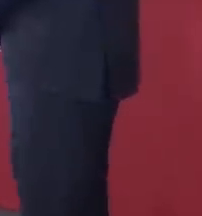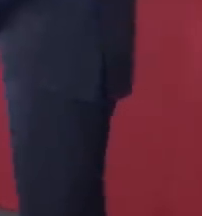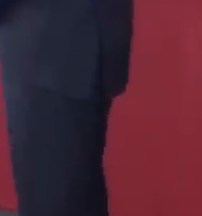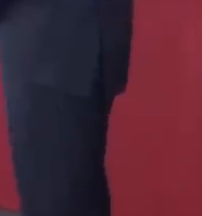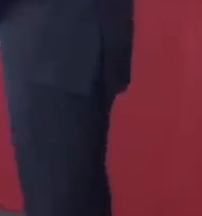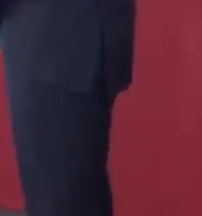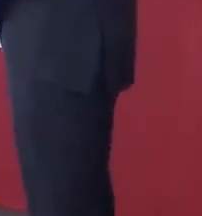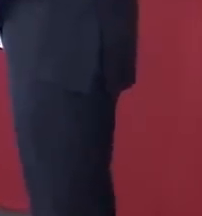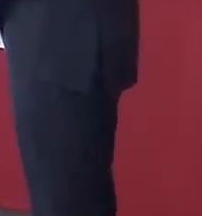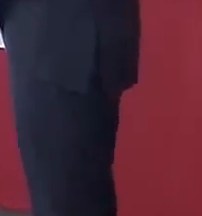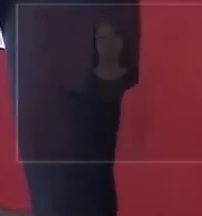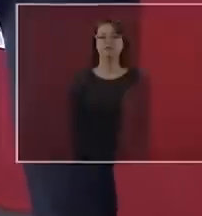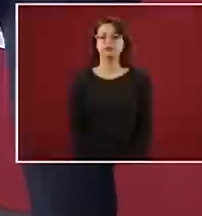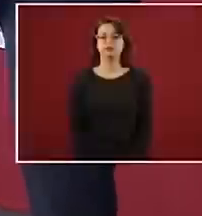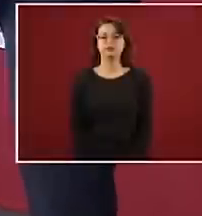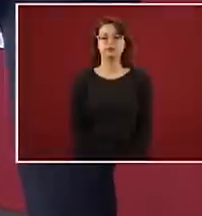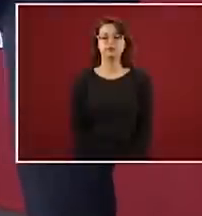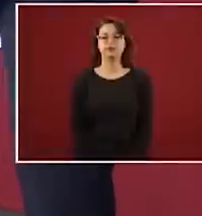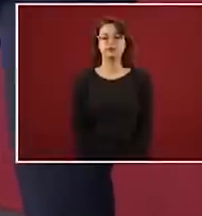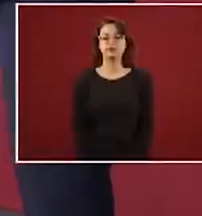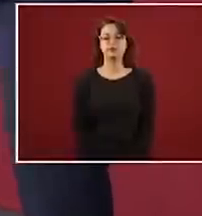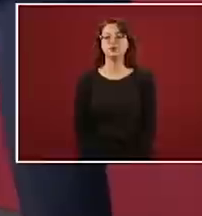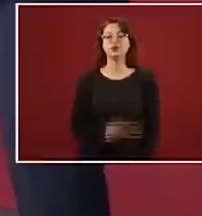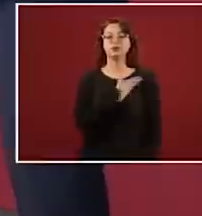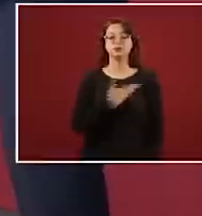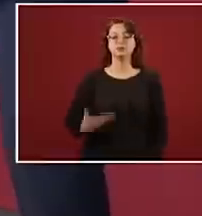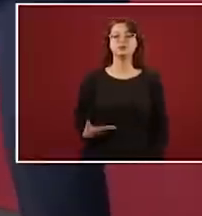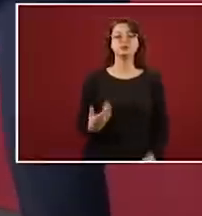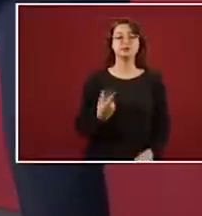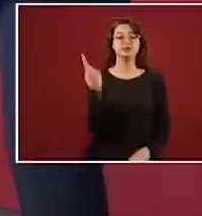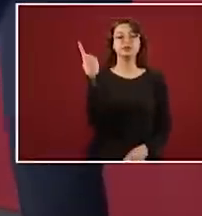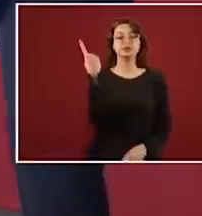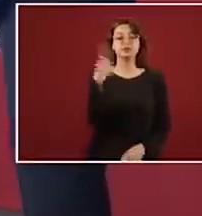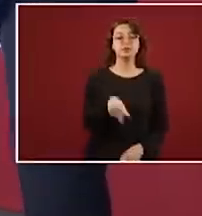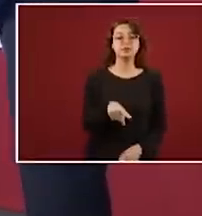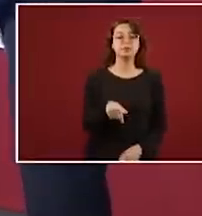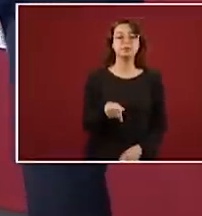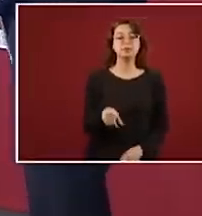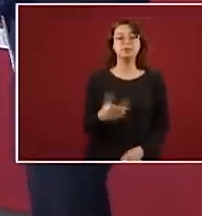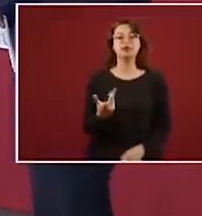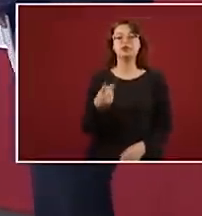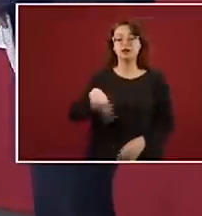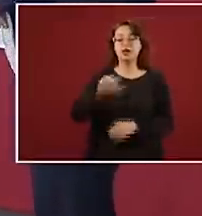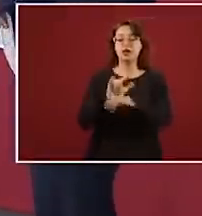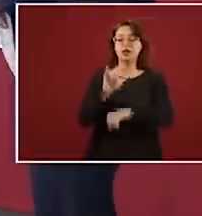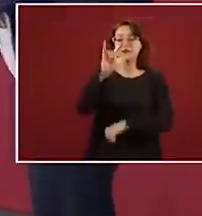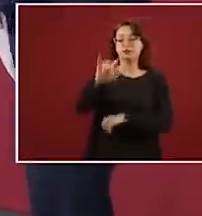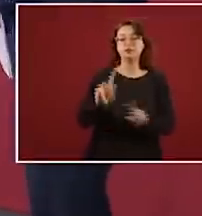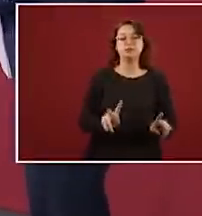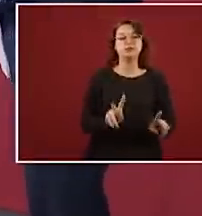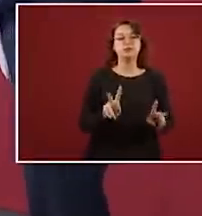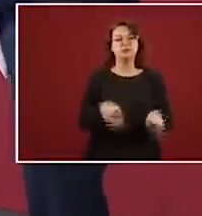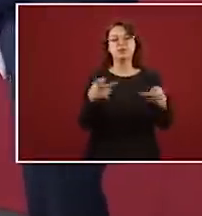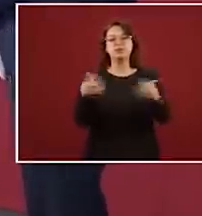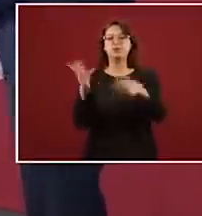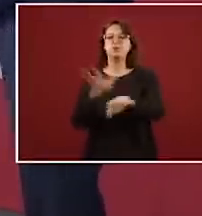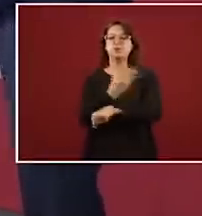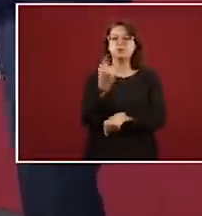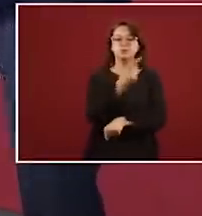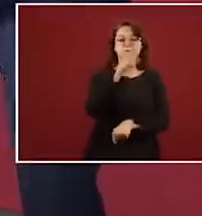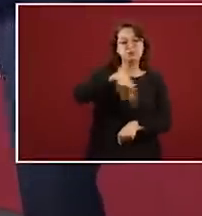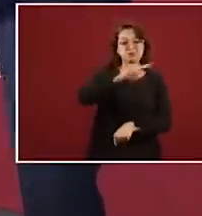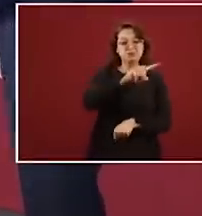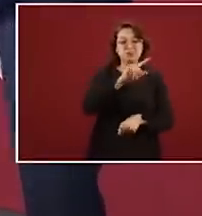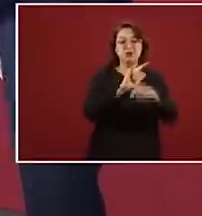ciudadanía, particularmente aquellas que estuvieran dedicadas al transporte ejecutivo de los servidores públicos. Después de un